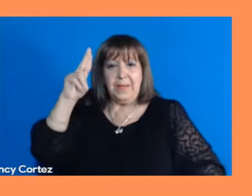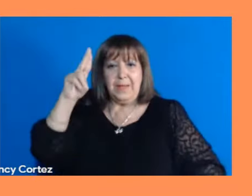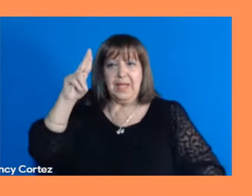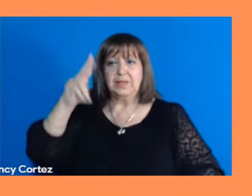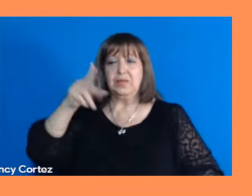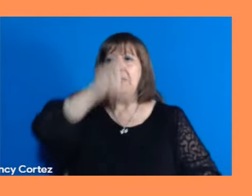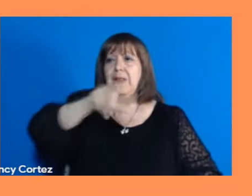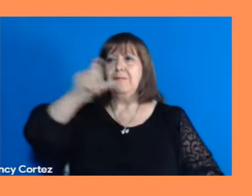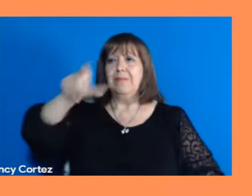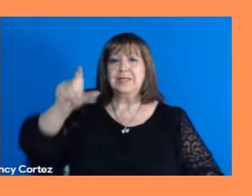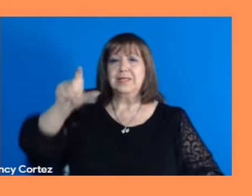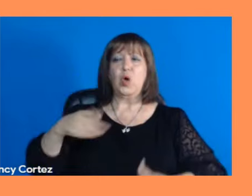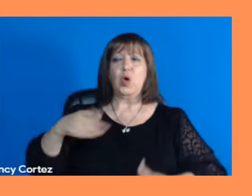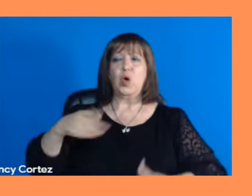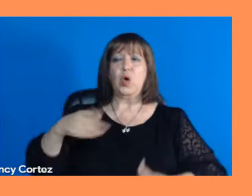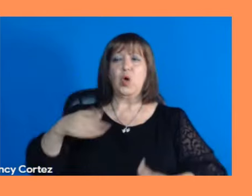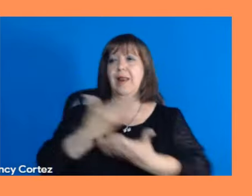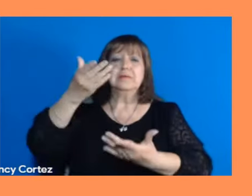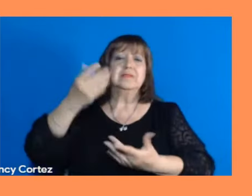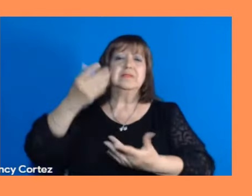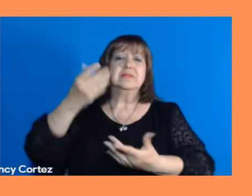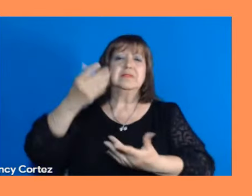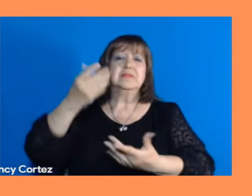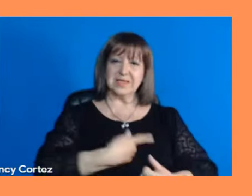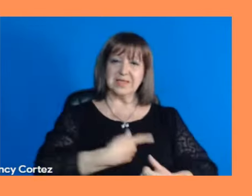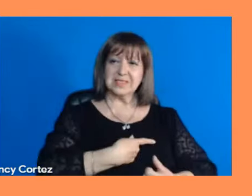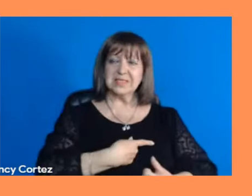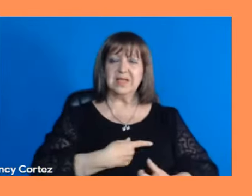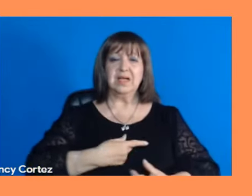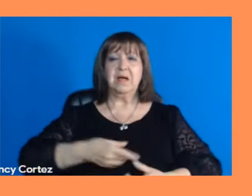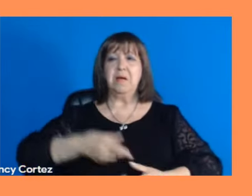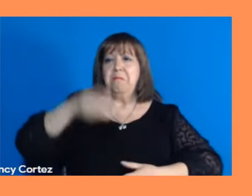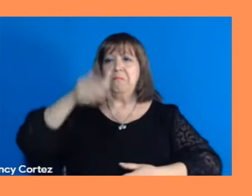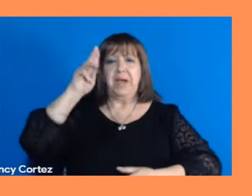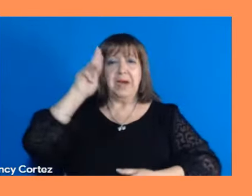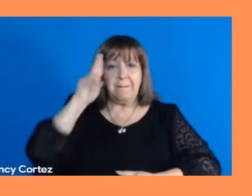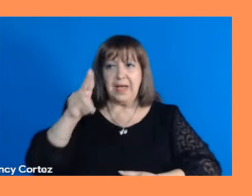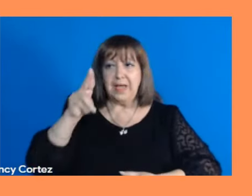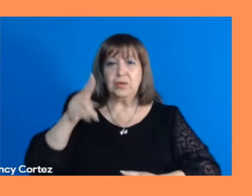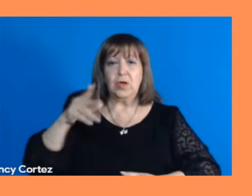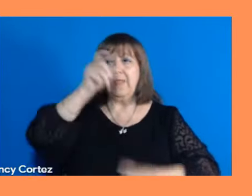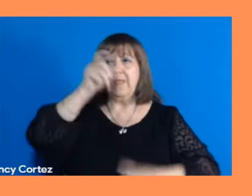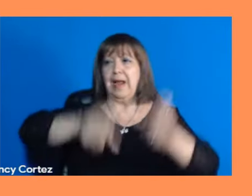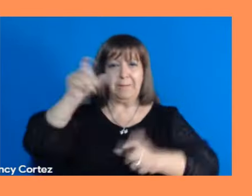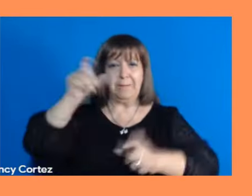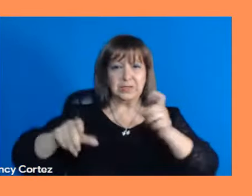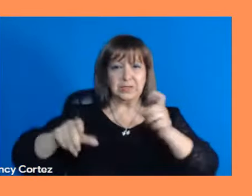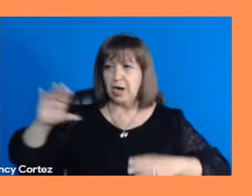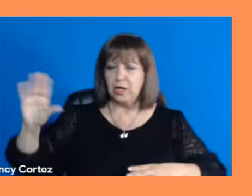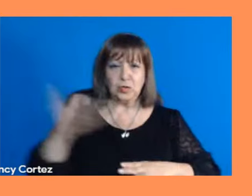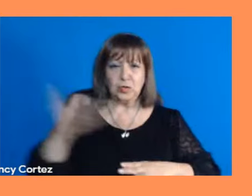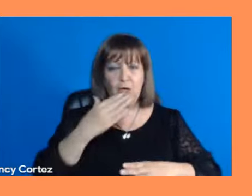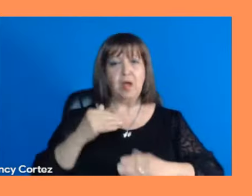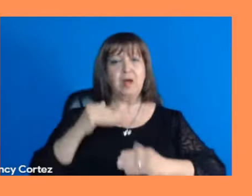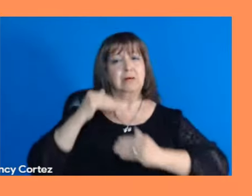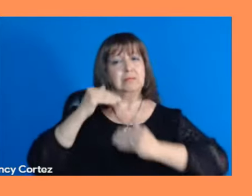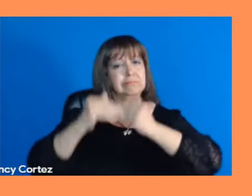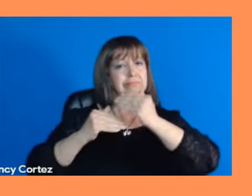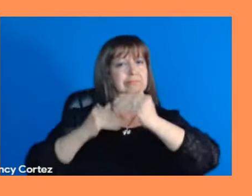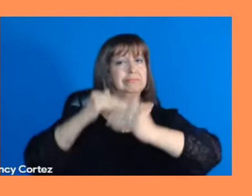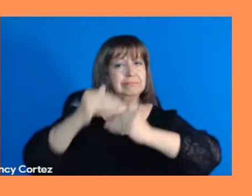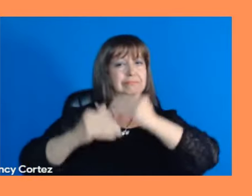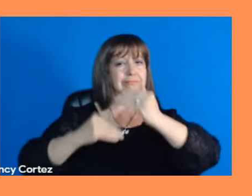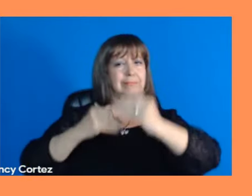travesti trans, visibilizando y acompañando en los procesos de construcción de la identidad,